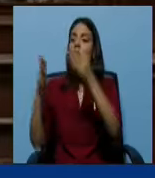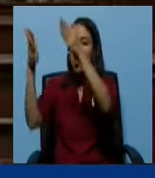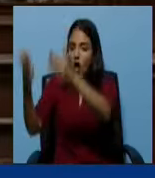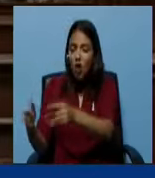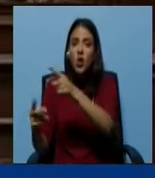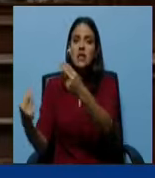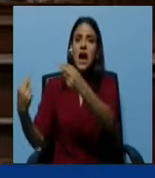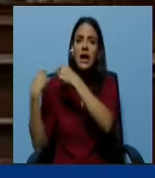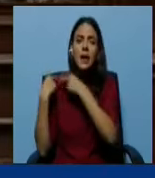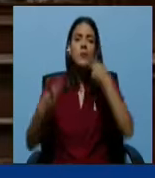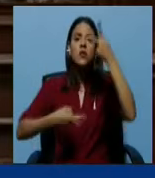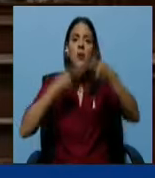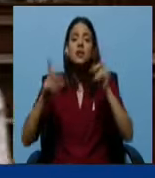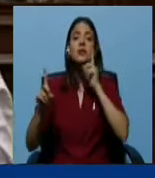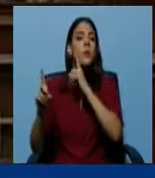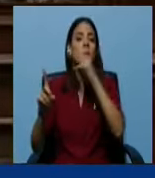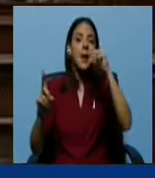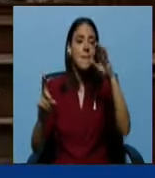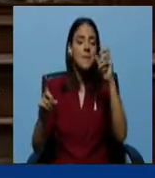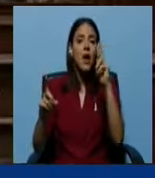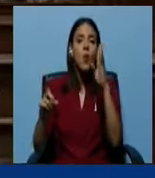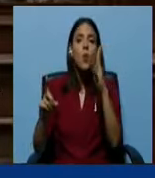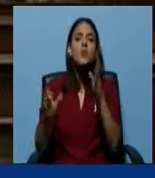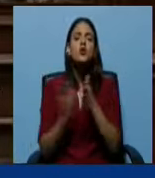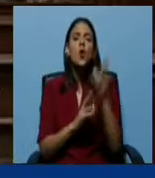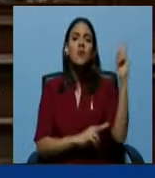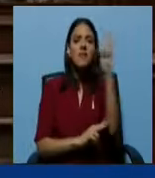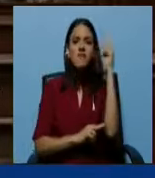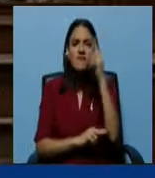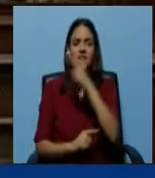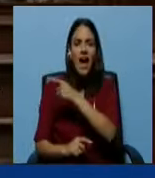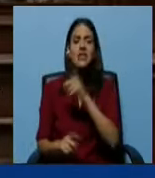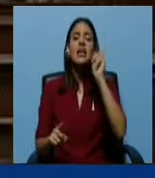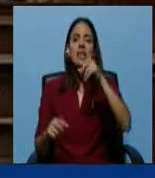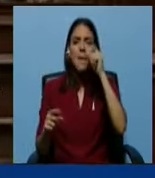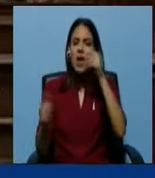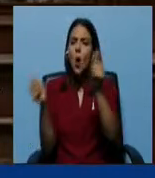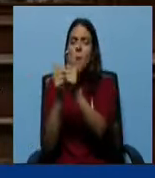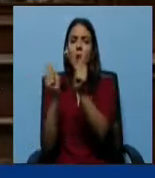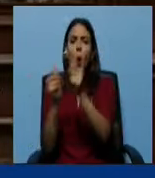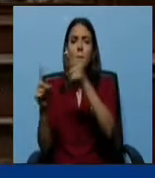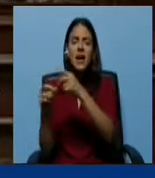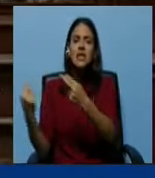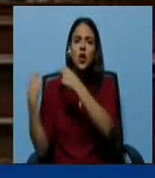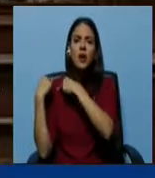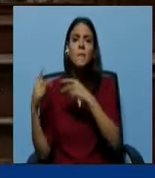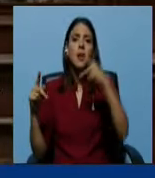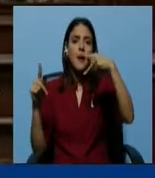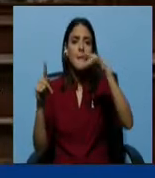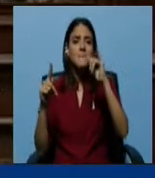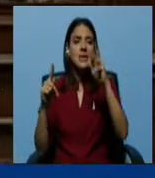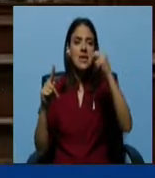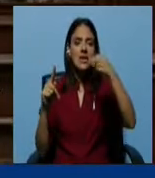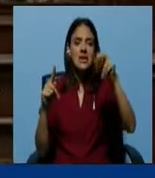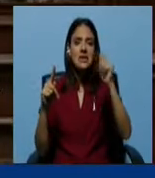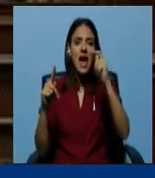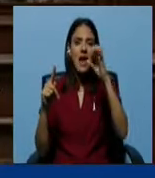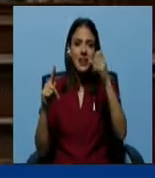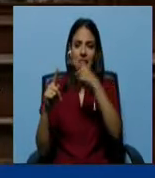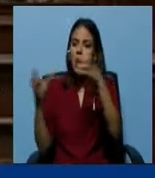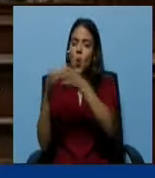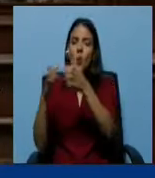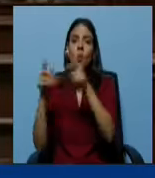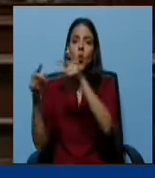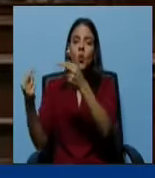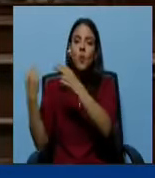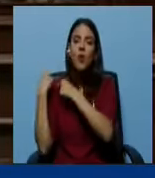responsable política del MEUP para el Valle, junto a Piñate, que lo vi por allá, a Eduardo Piñate.